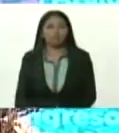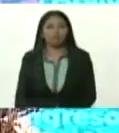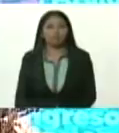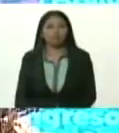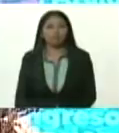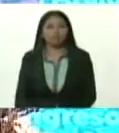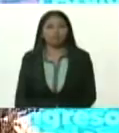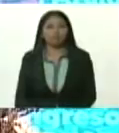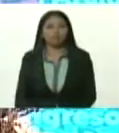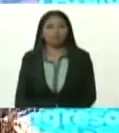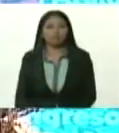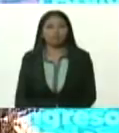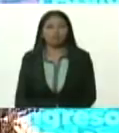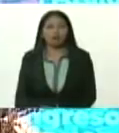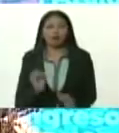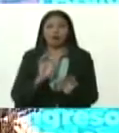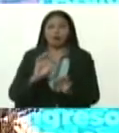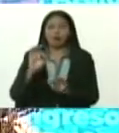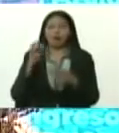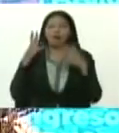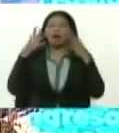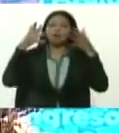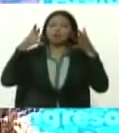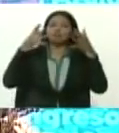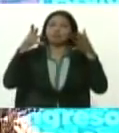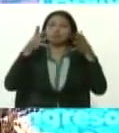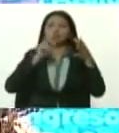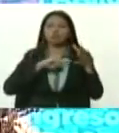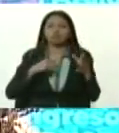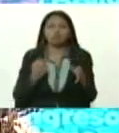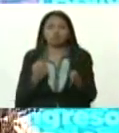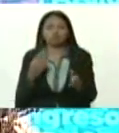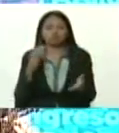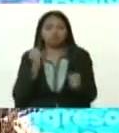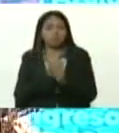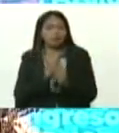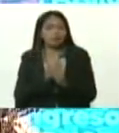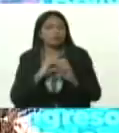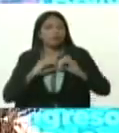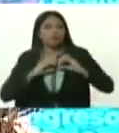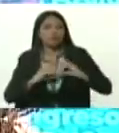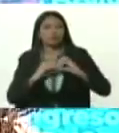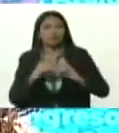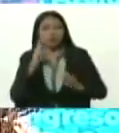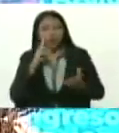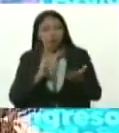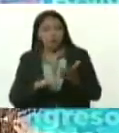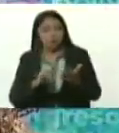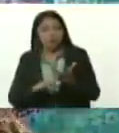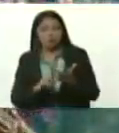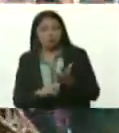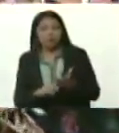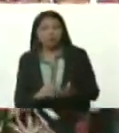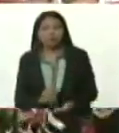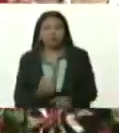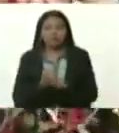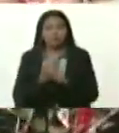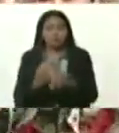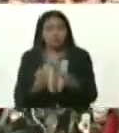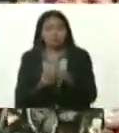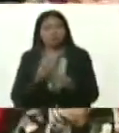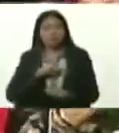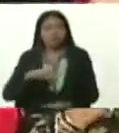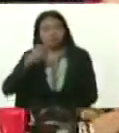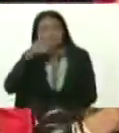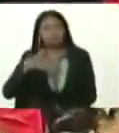aquella, a ningún asesor de marketing, y actuamos con el corazón, y actuamos con la verdad, y actuamos junto a nuestro